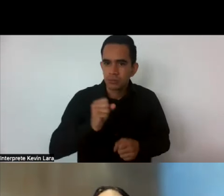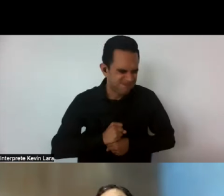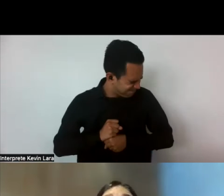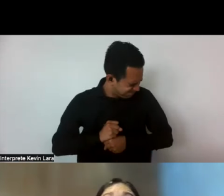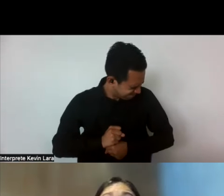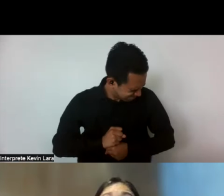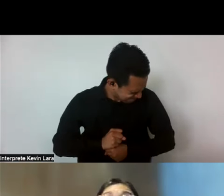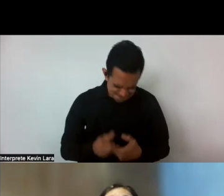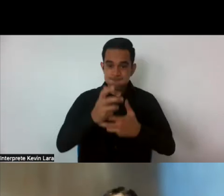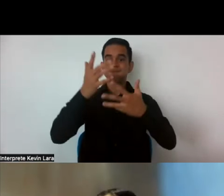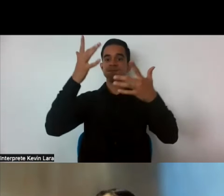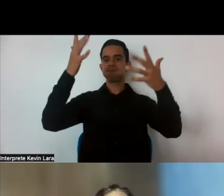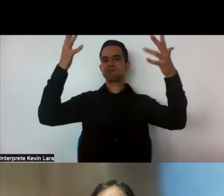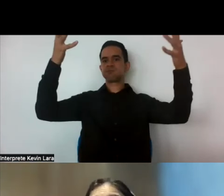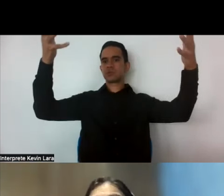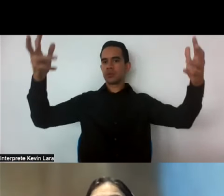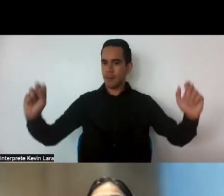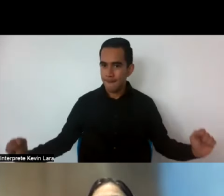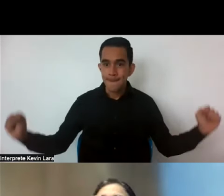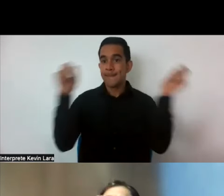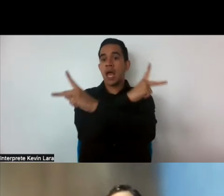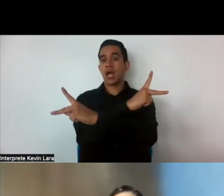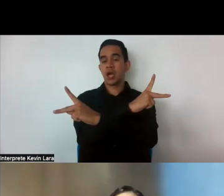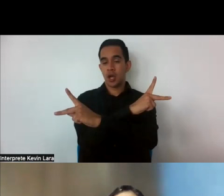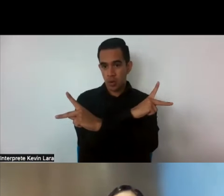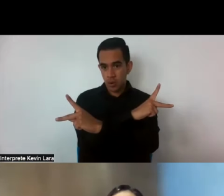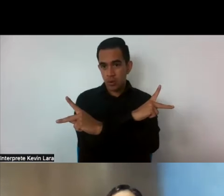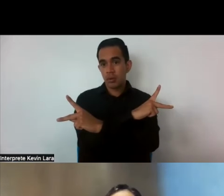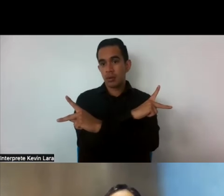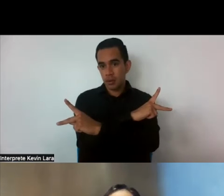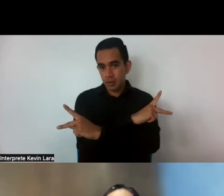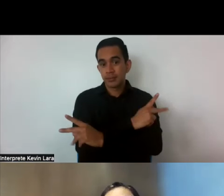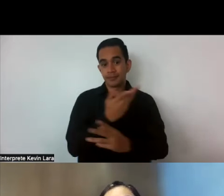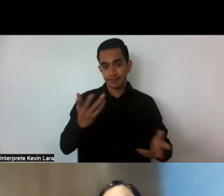yo me enoje o me ponga muy alegre, voy a explotar.